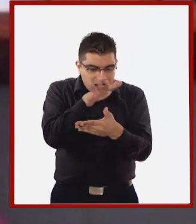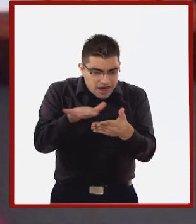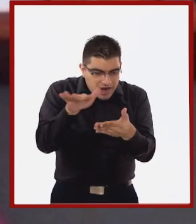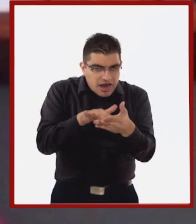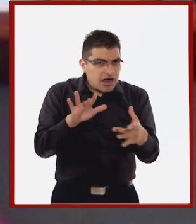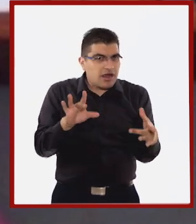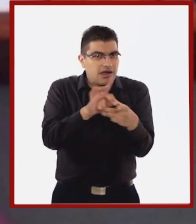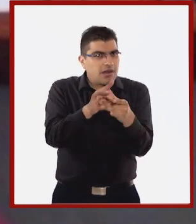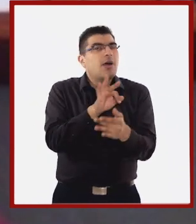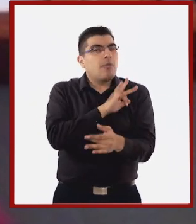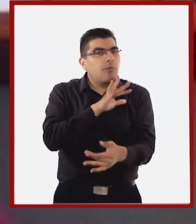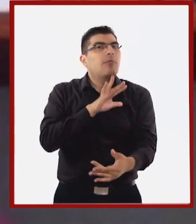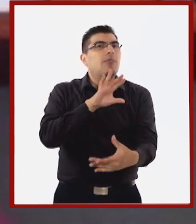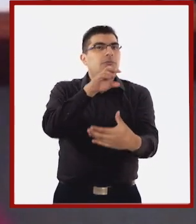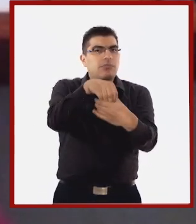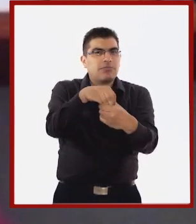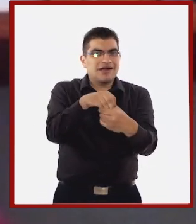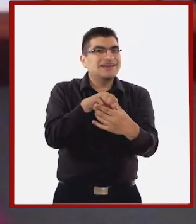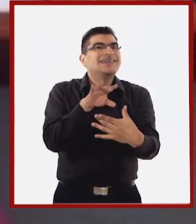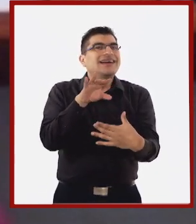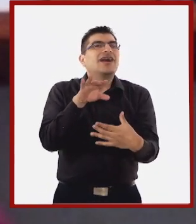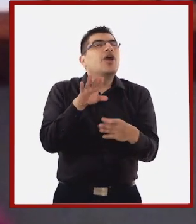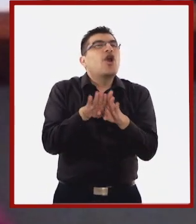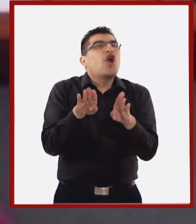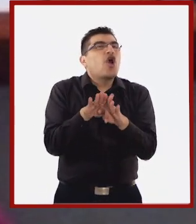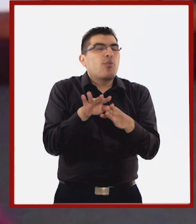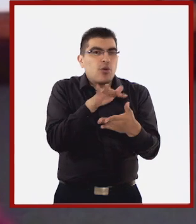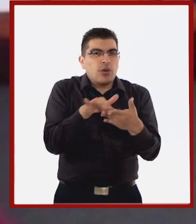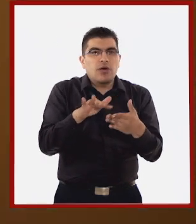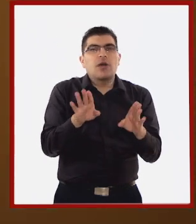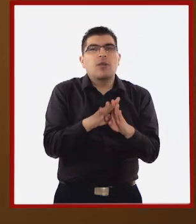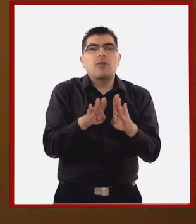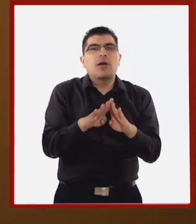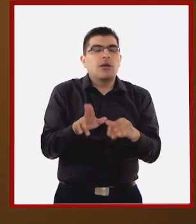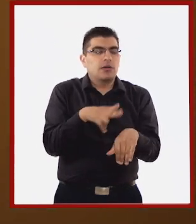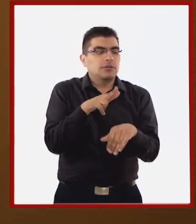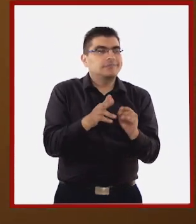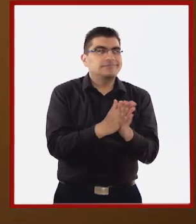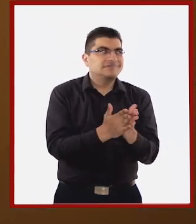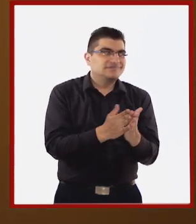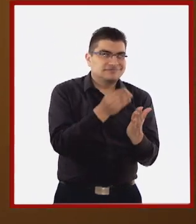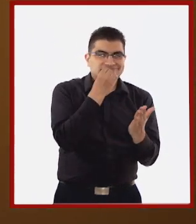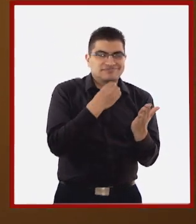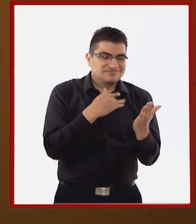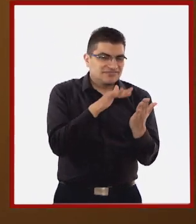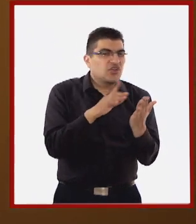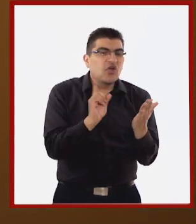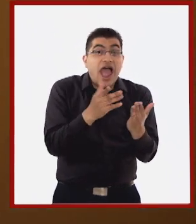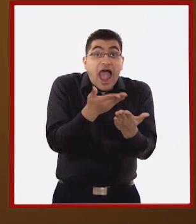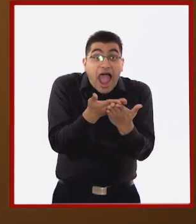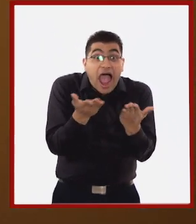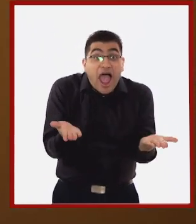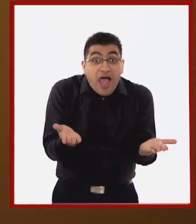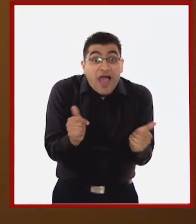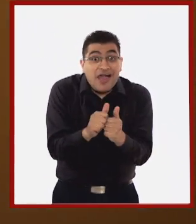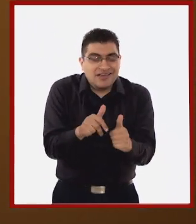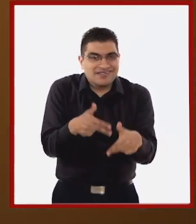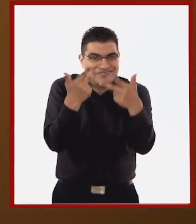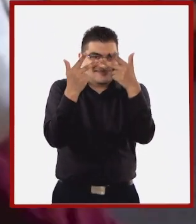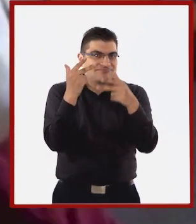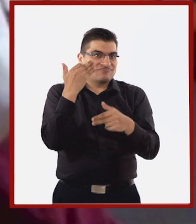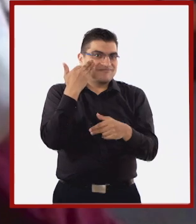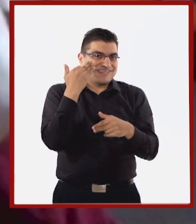tienen que ser, que no tienen que restringirse a un medio como el libro físico, sino que ahora con la tecnología se pueden